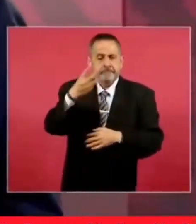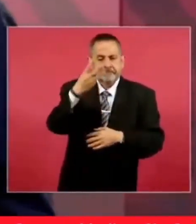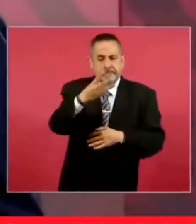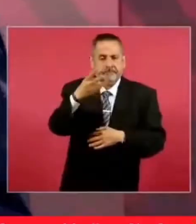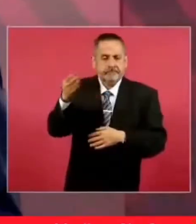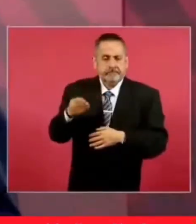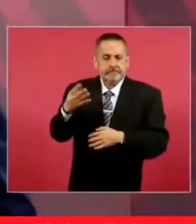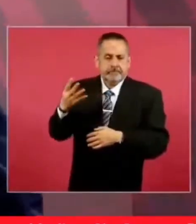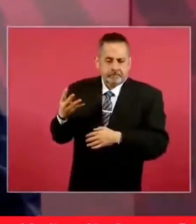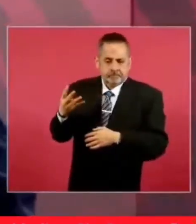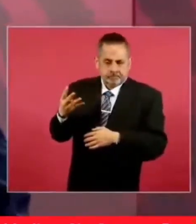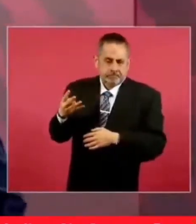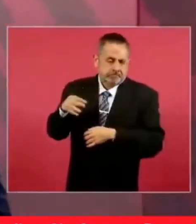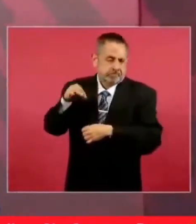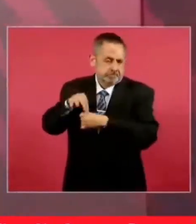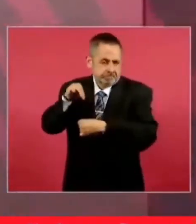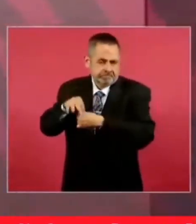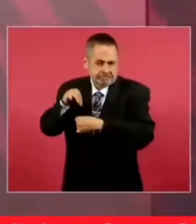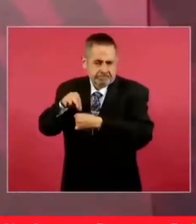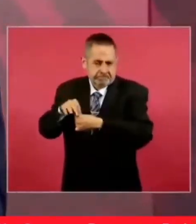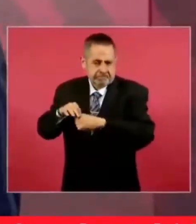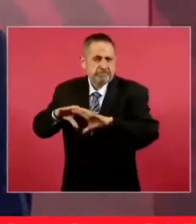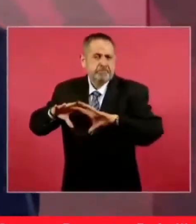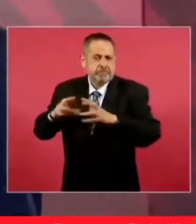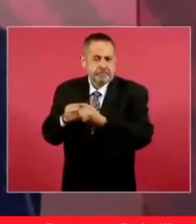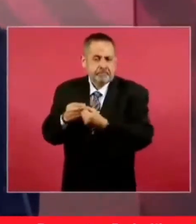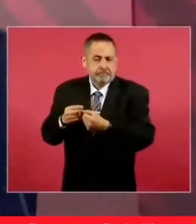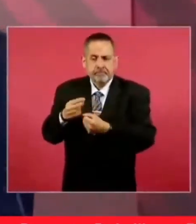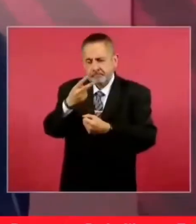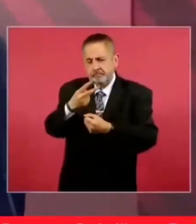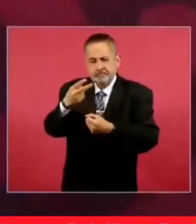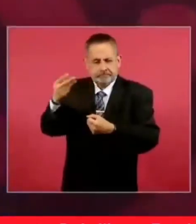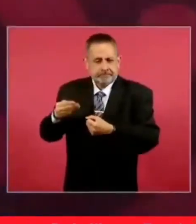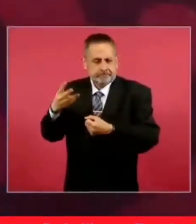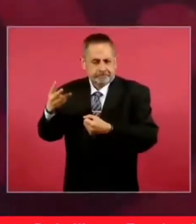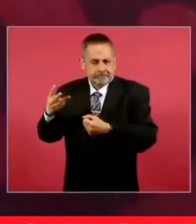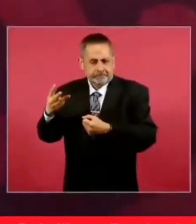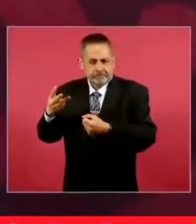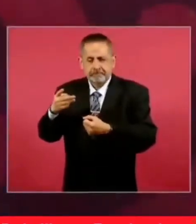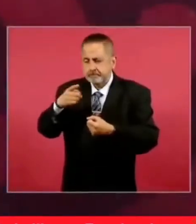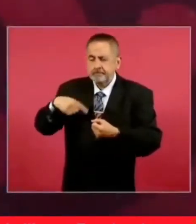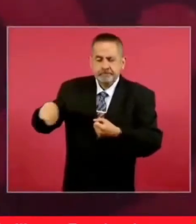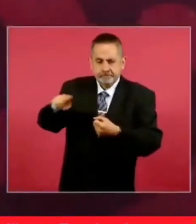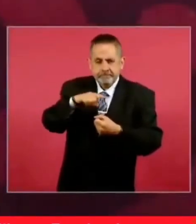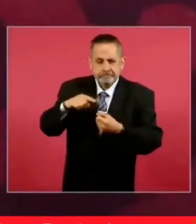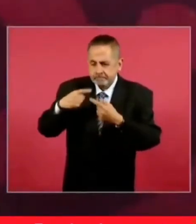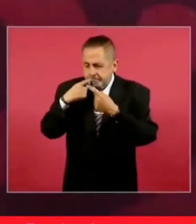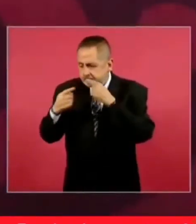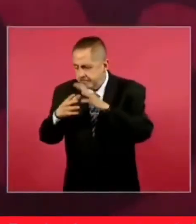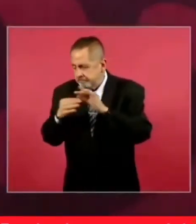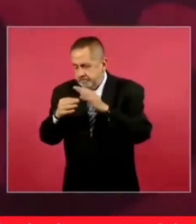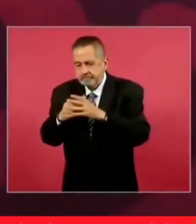tener pues 2/3 de los legisladores en el Congreso.